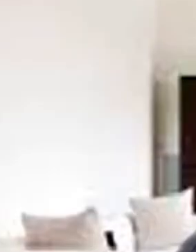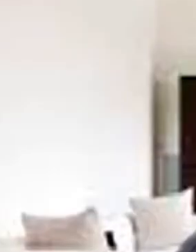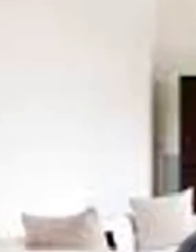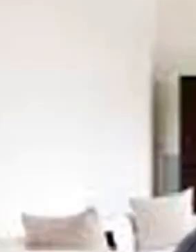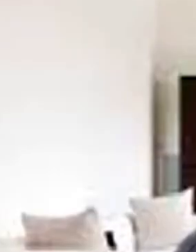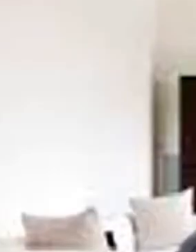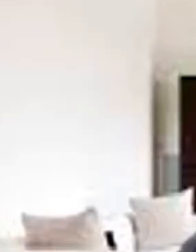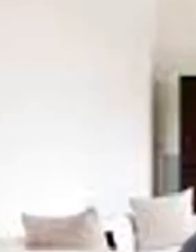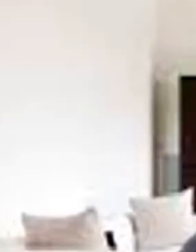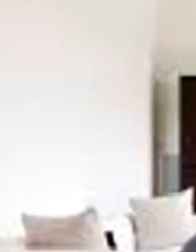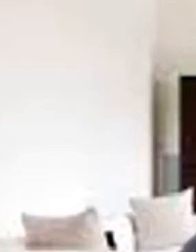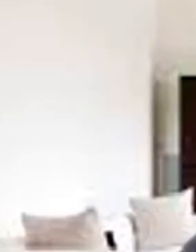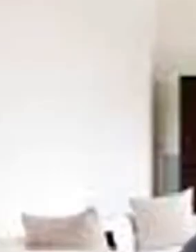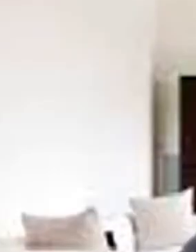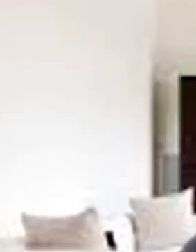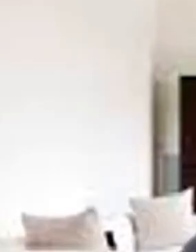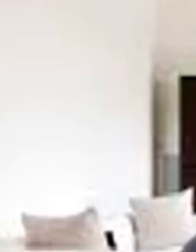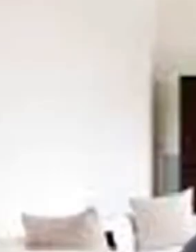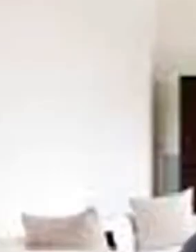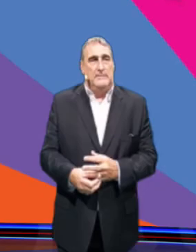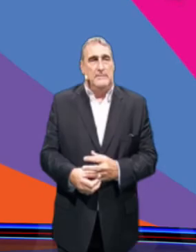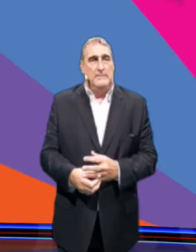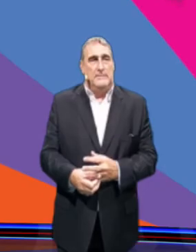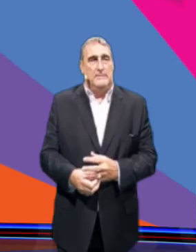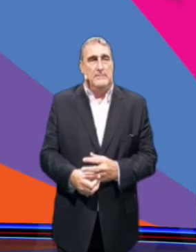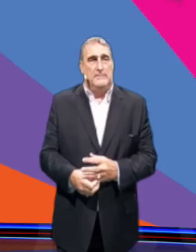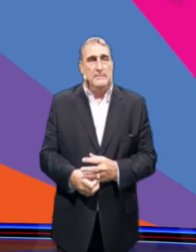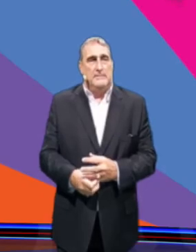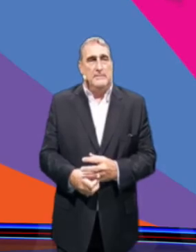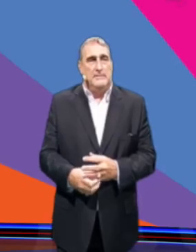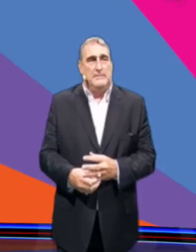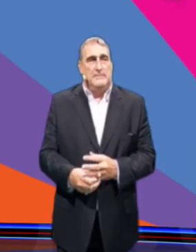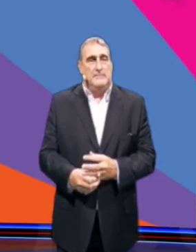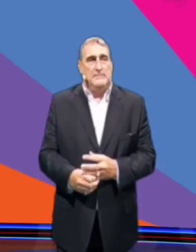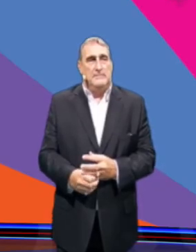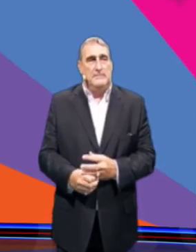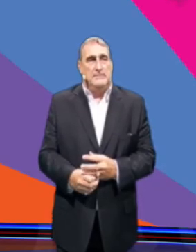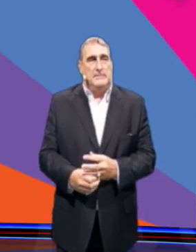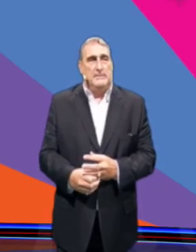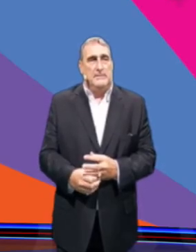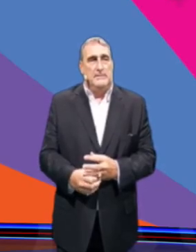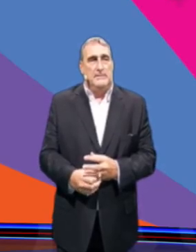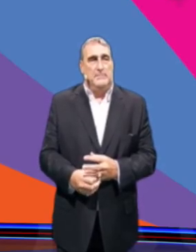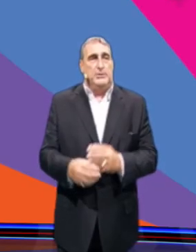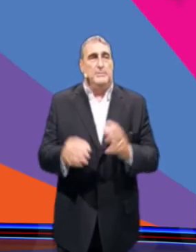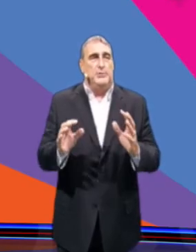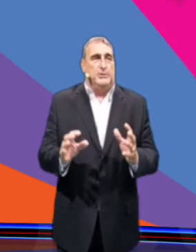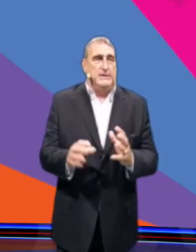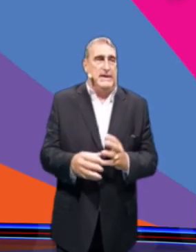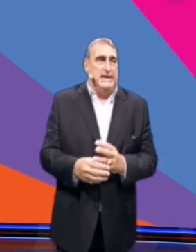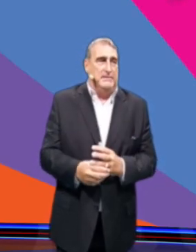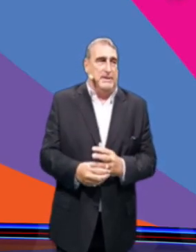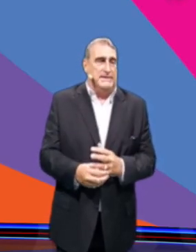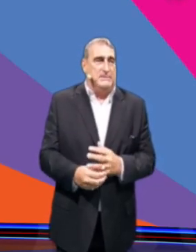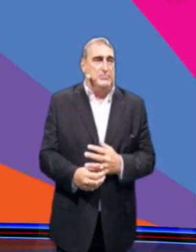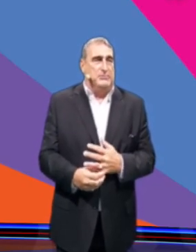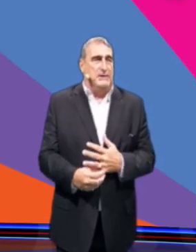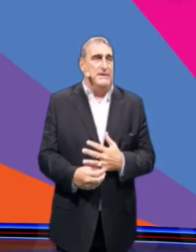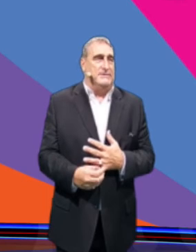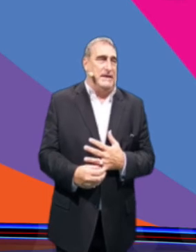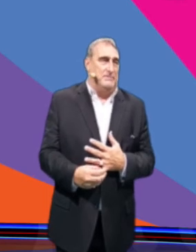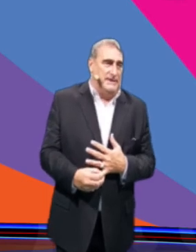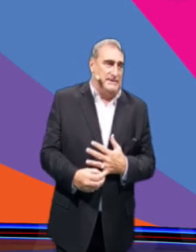ser, ¿cuántos votos puede tener Cachi Martínez hoy? ¿Cuánta plata puede tener Cachi Martínez hoy? Voto tiene para ser